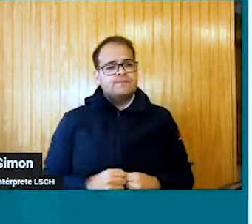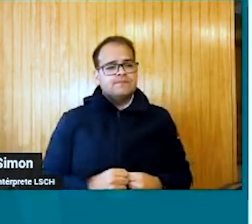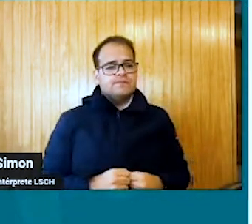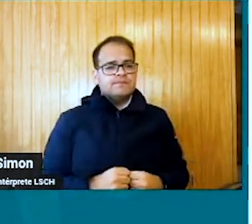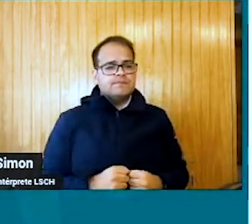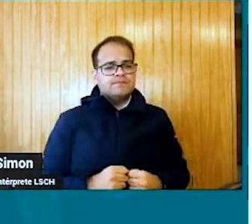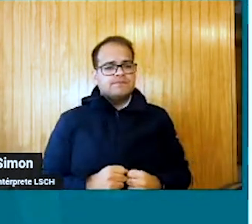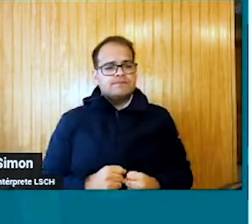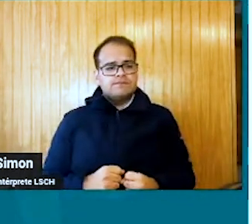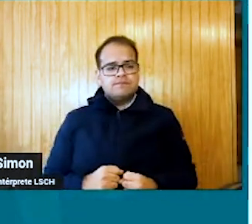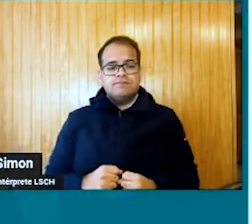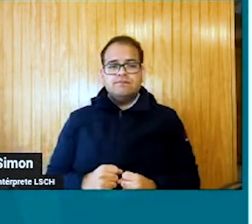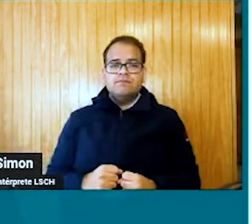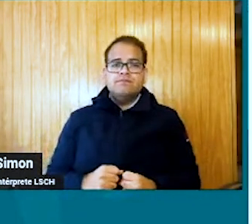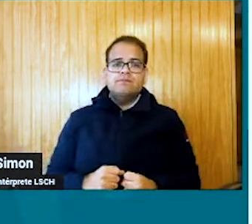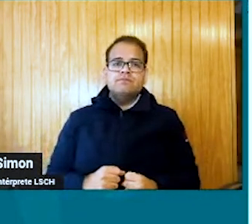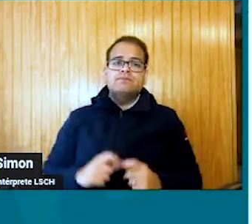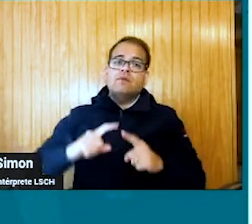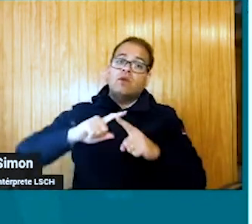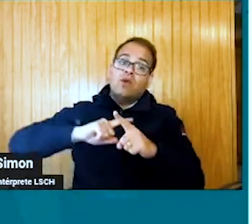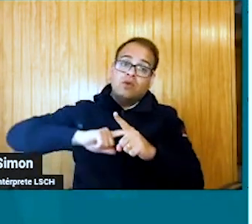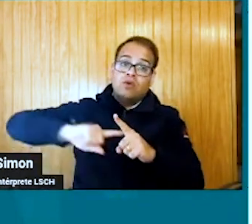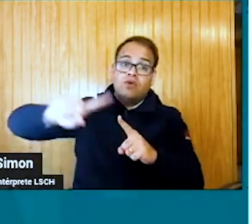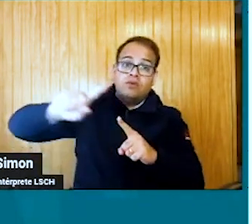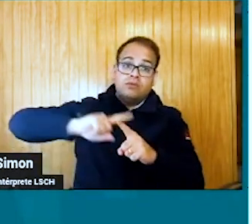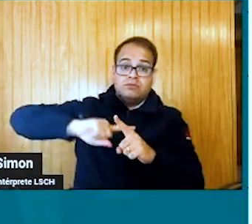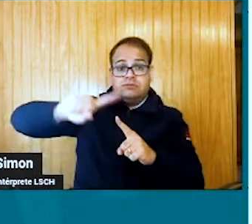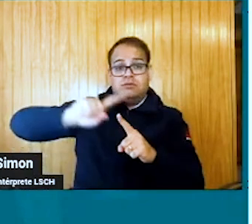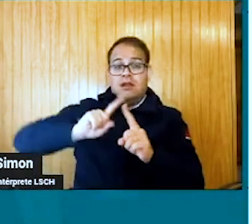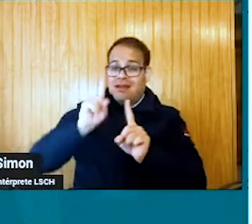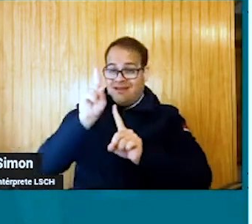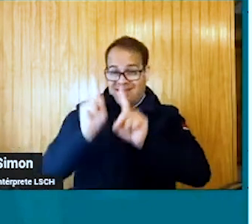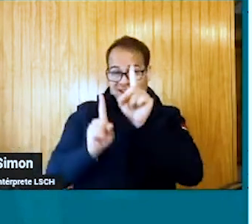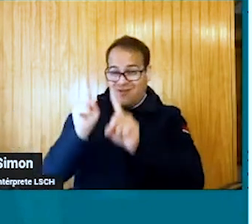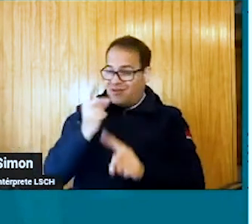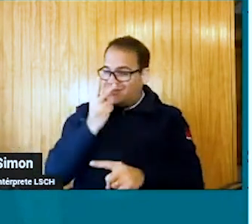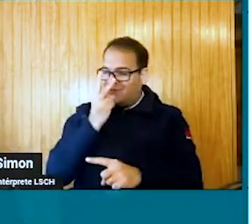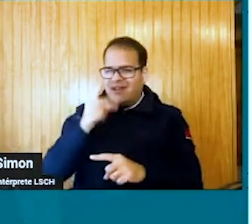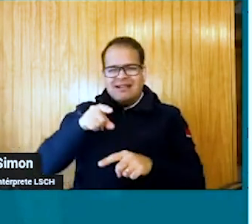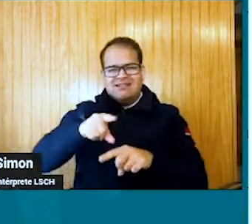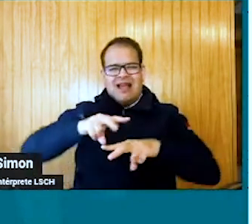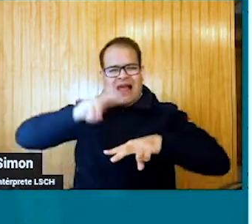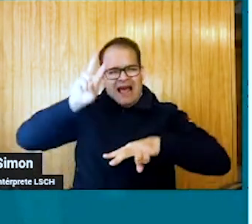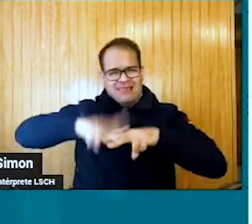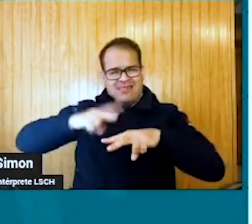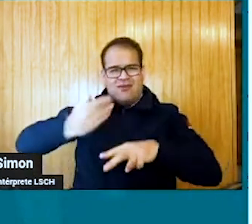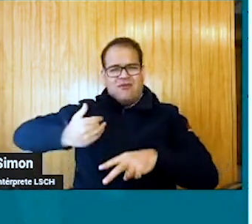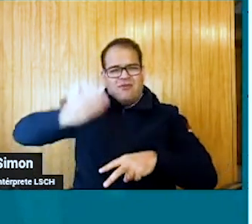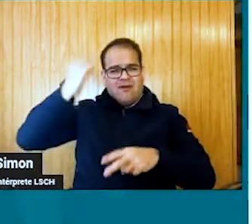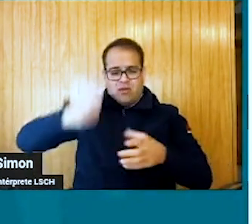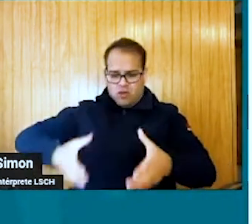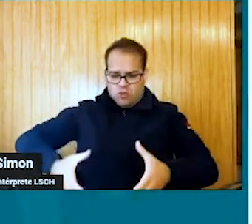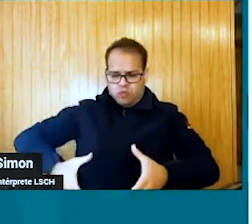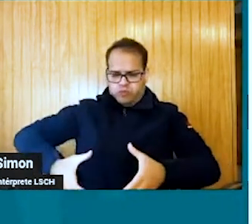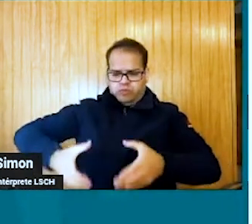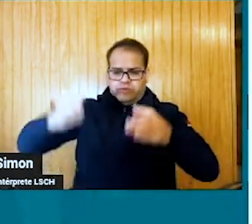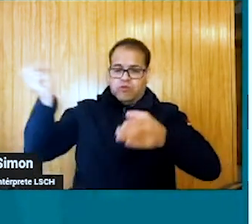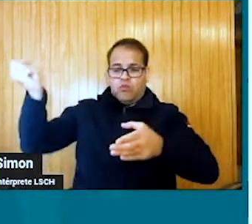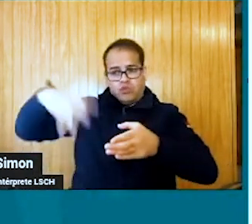Después nos vamos a los más antiguos. Yo creo que todos lo hemos visto esto. Los tachos, calefactores,